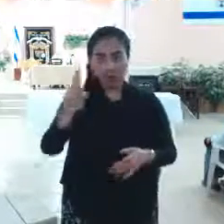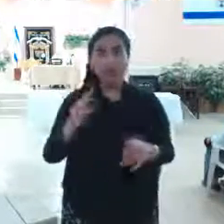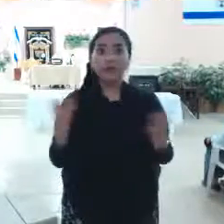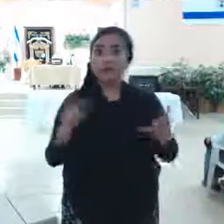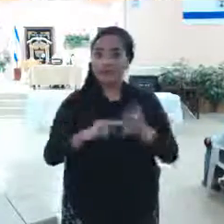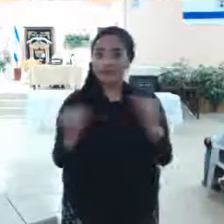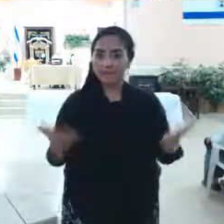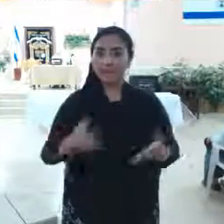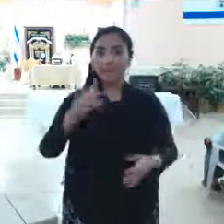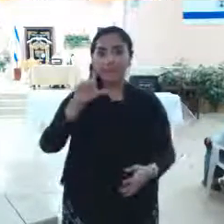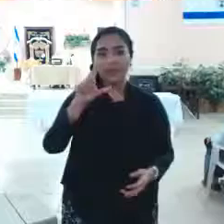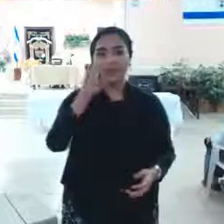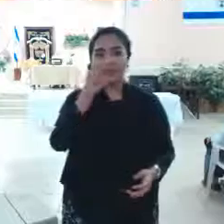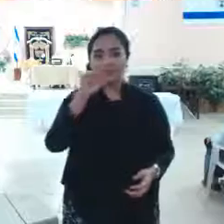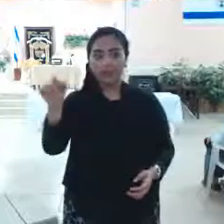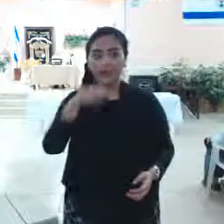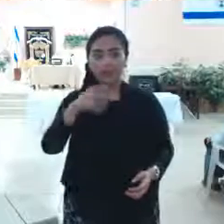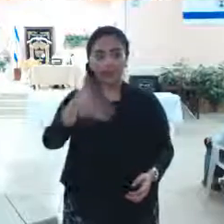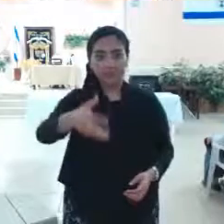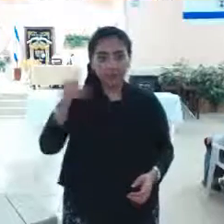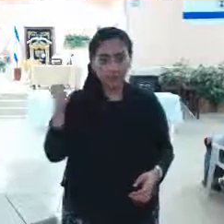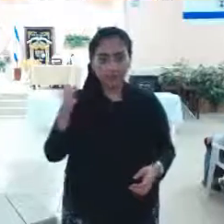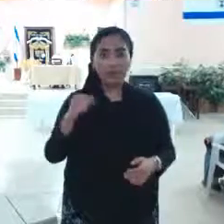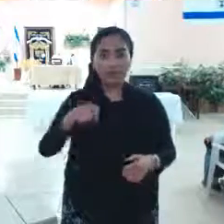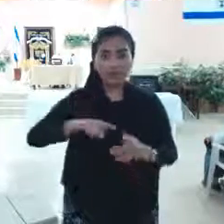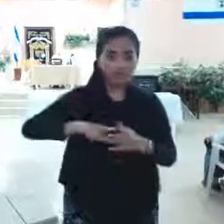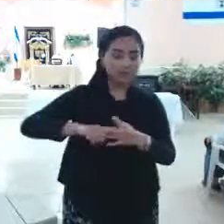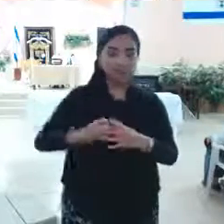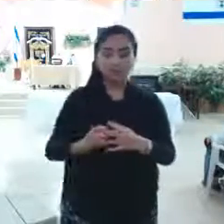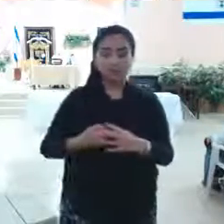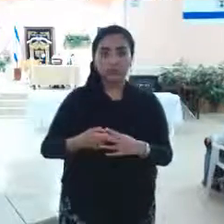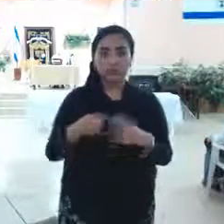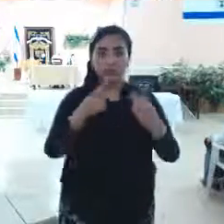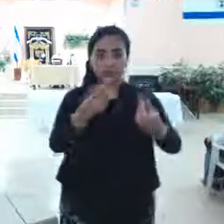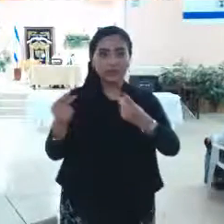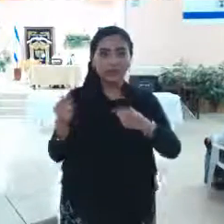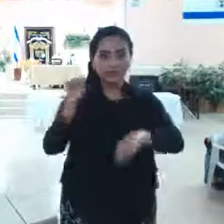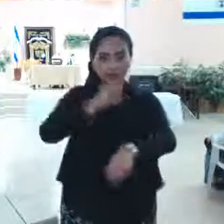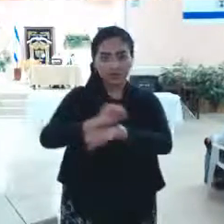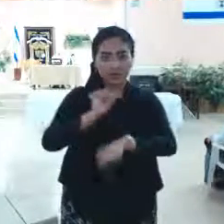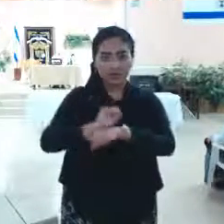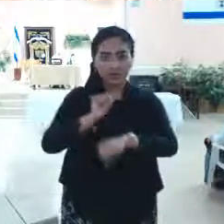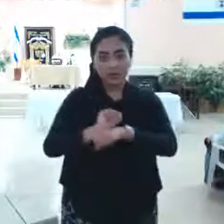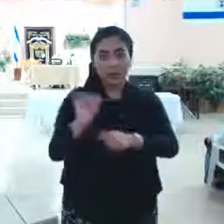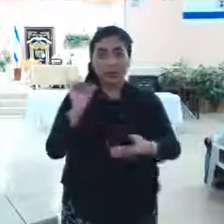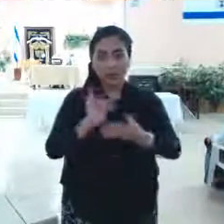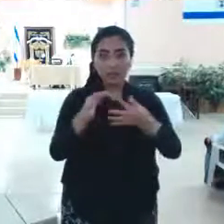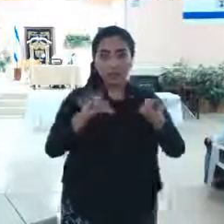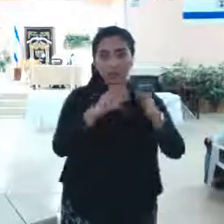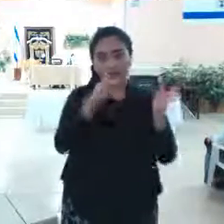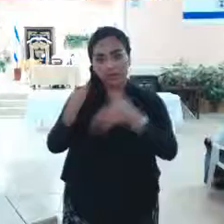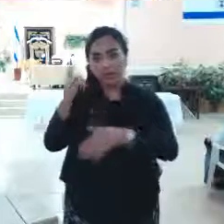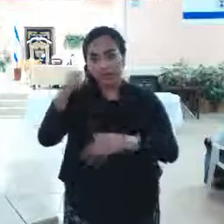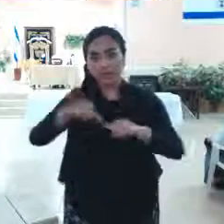los levitas tomaron el papel, la iniciativa de hacer el trabajo del que le corresponde a los